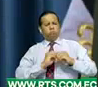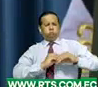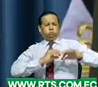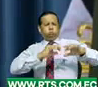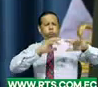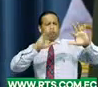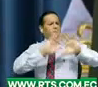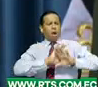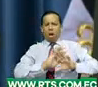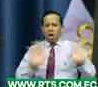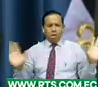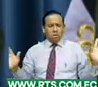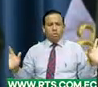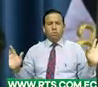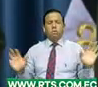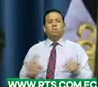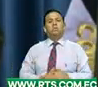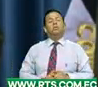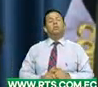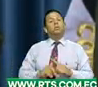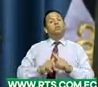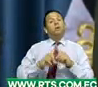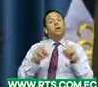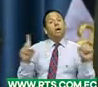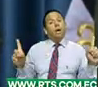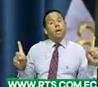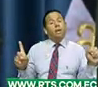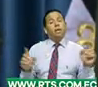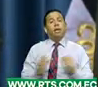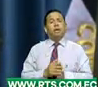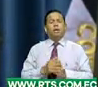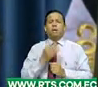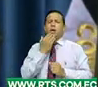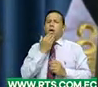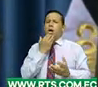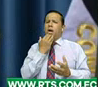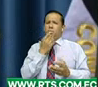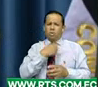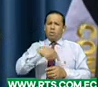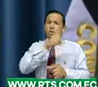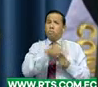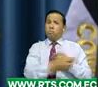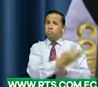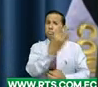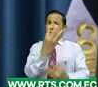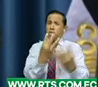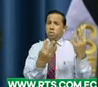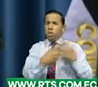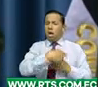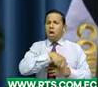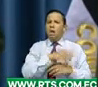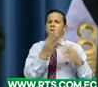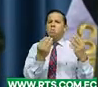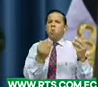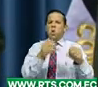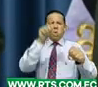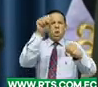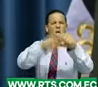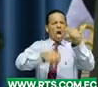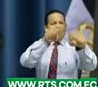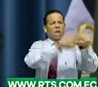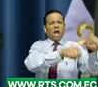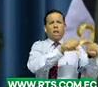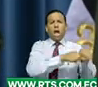Al contrario, existieron graves afectaciones a la integridad y a la dignidad